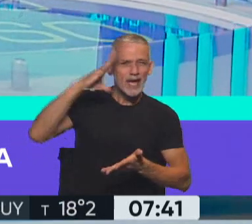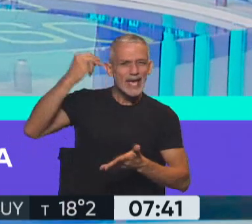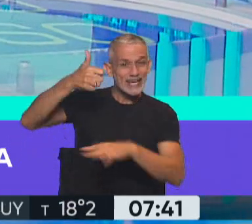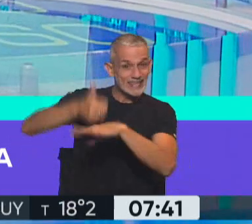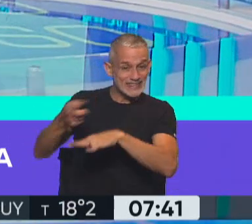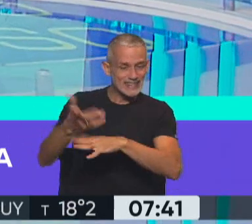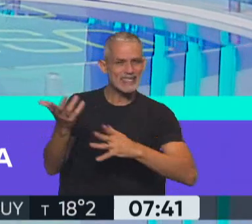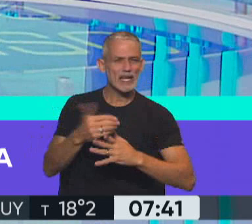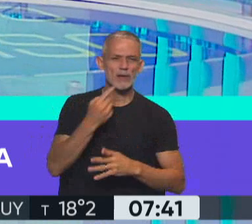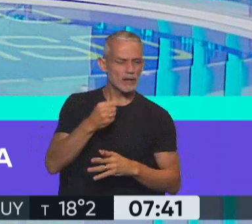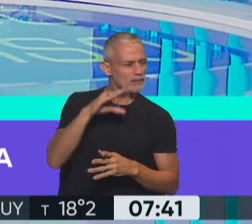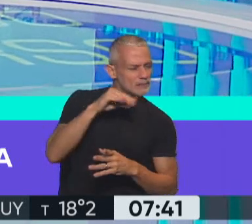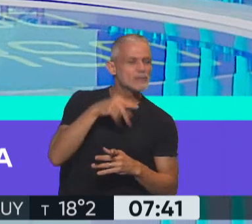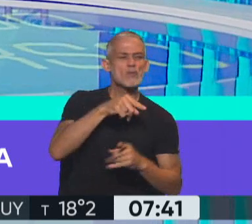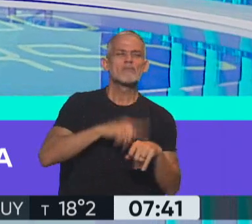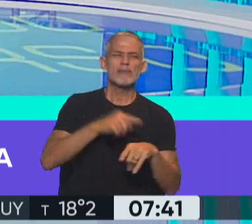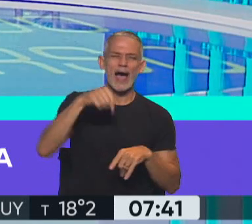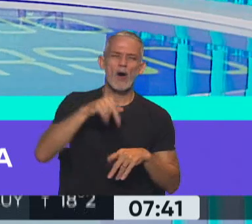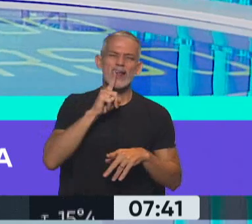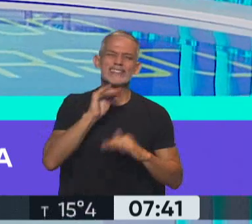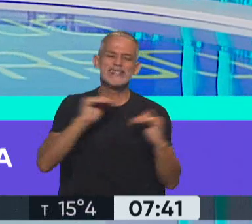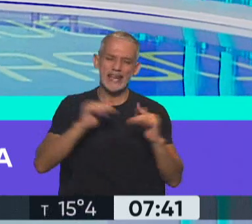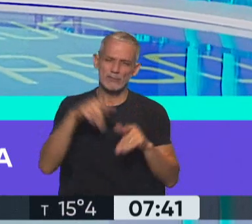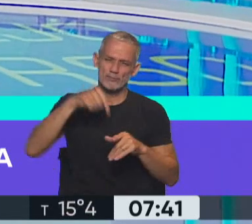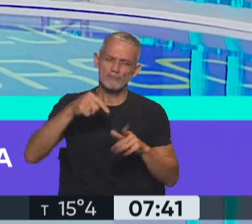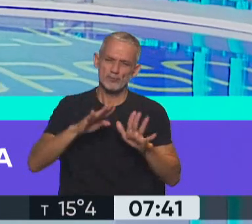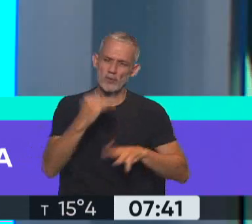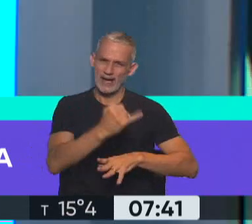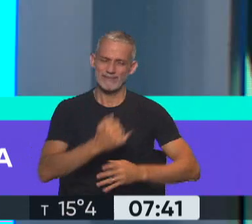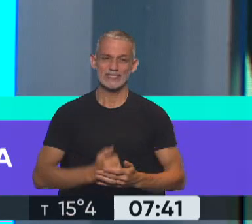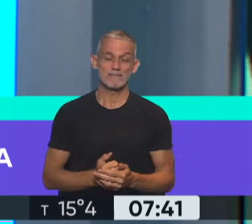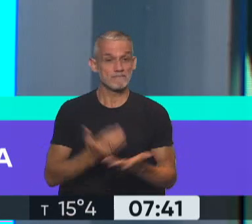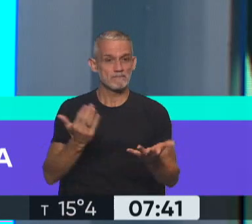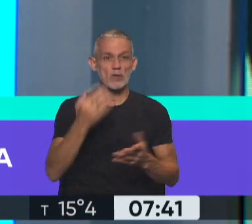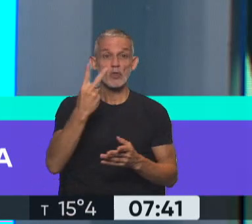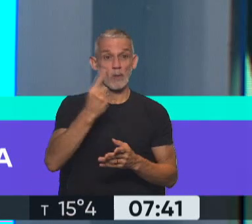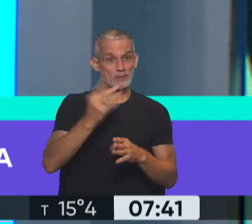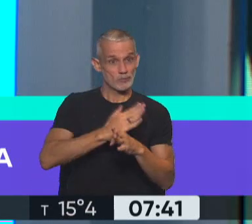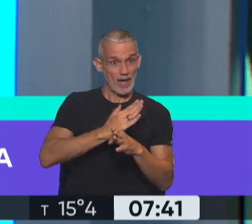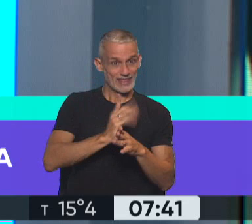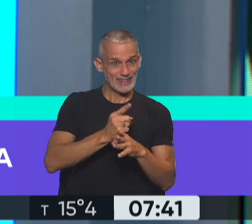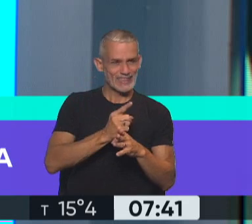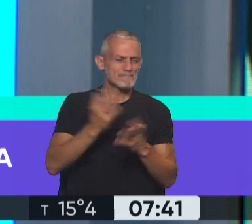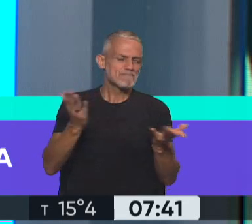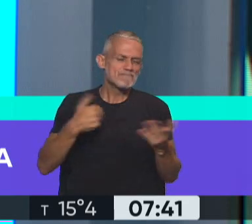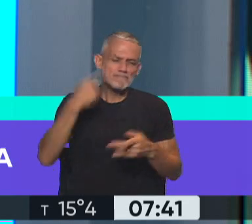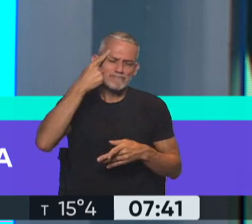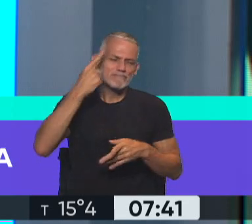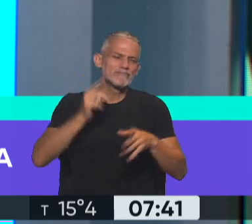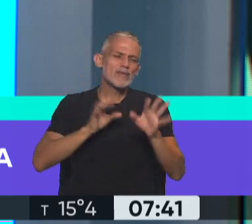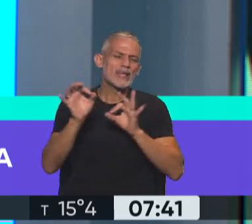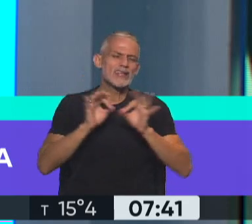Kirchner decirle que ese era el momento de pedir un minuto de silencio. 2 minutos antes, yo digo la estrategia